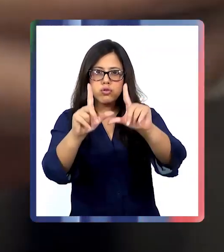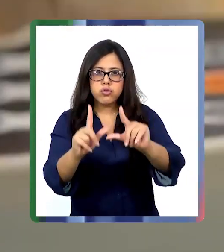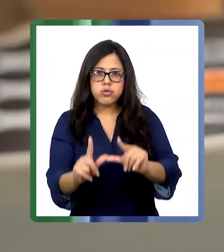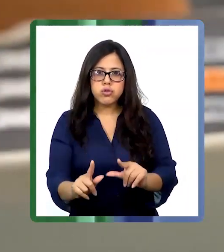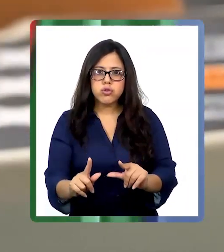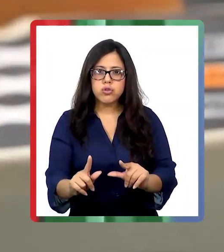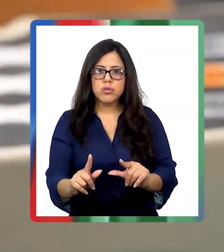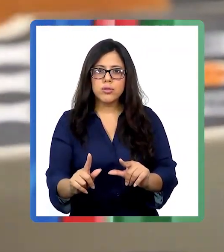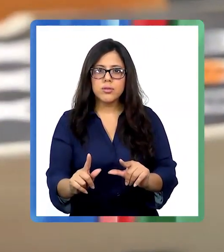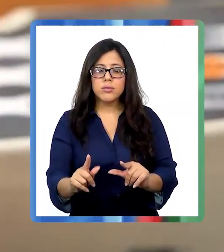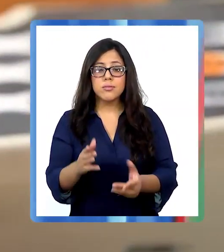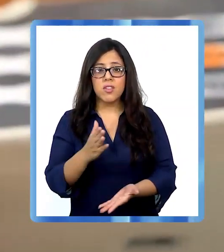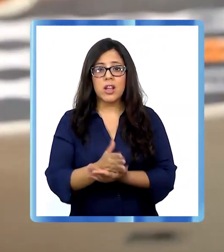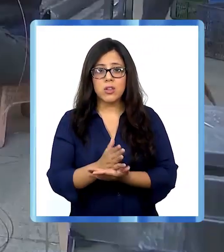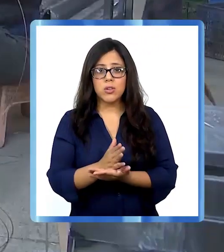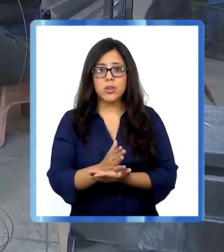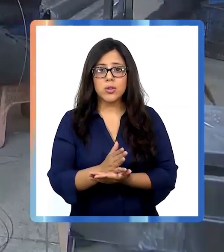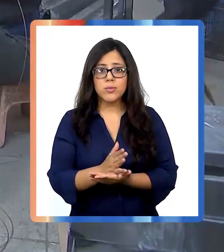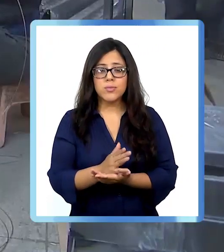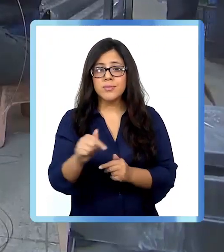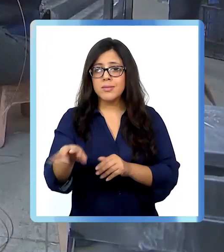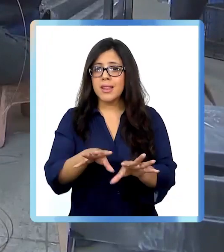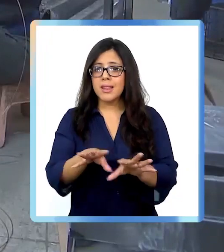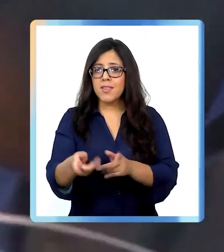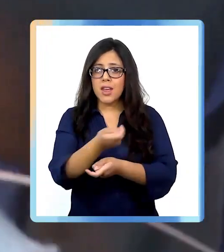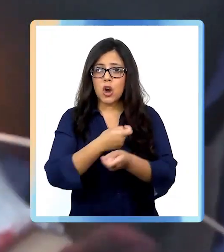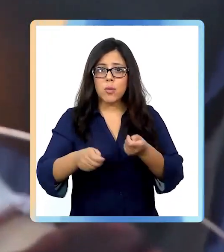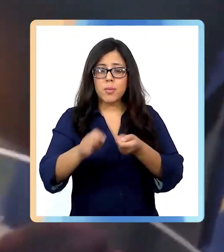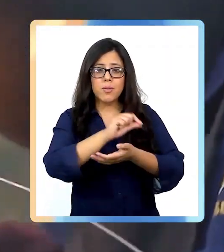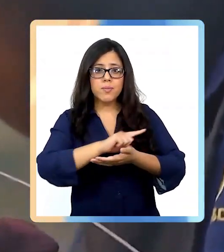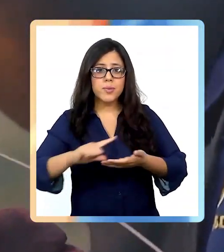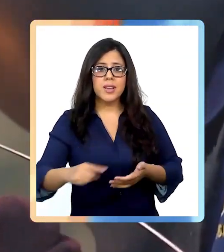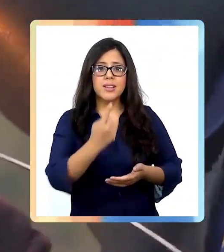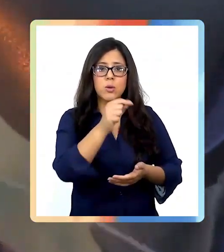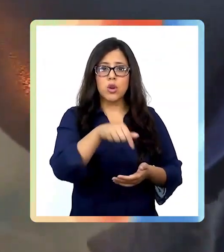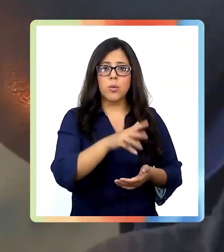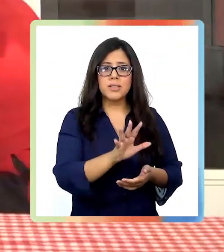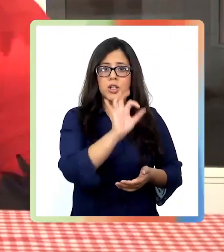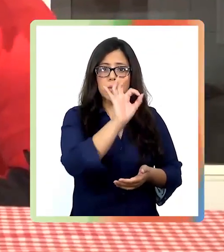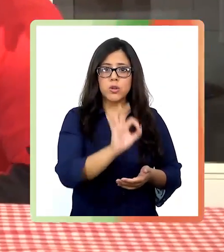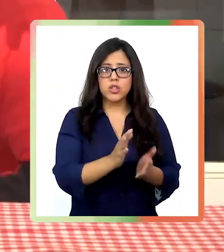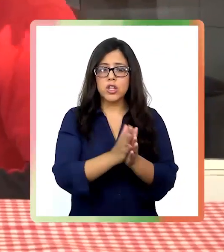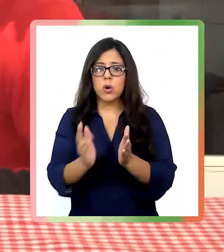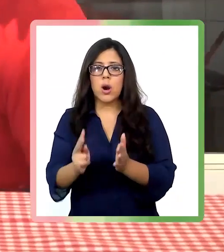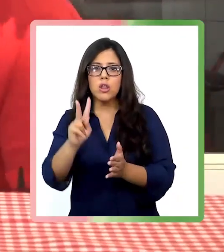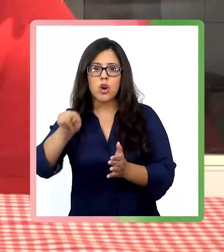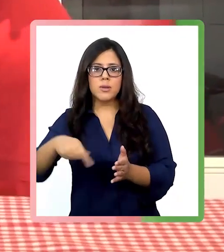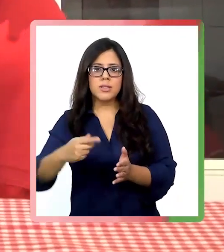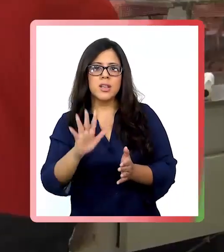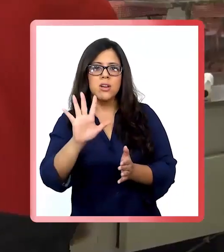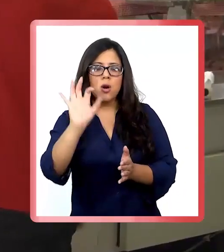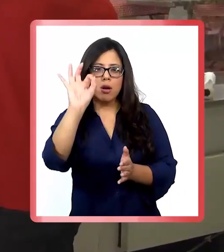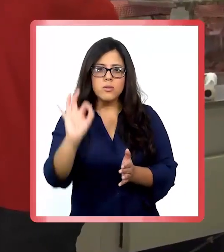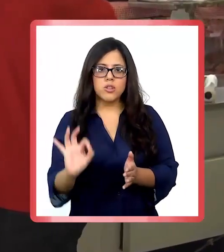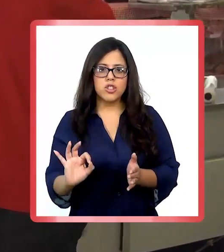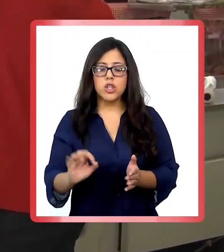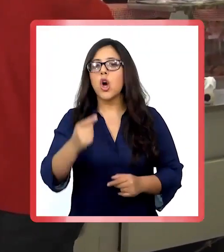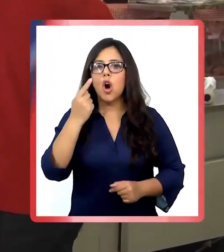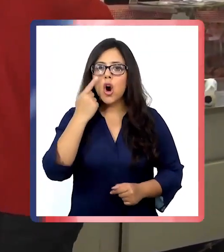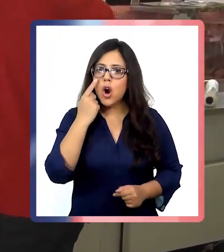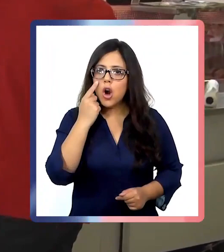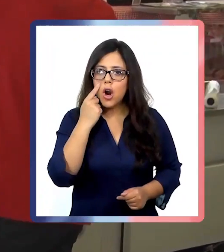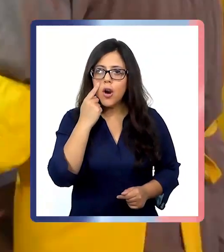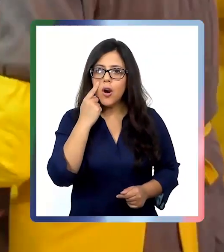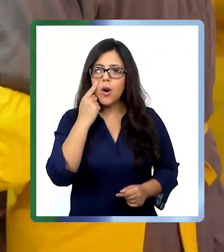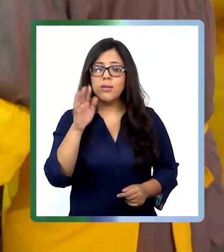especie de aterrizaje forzoso. La actividad económica crecerá entre 1,5 y 2,5%. Y